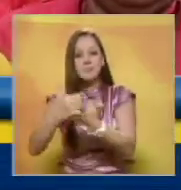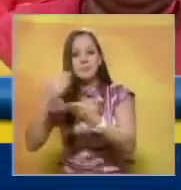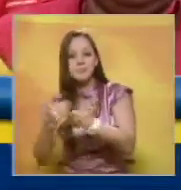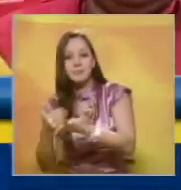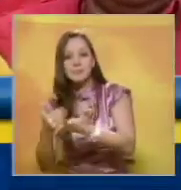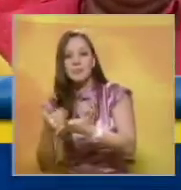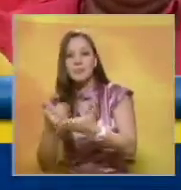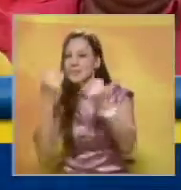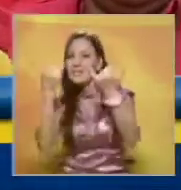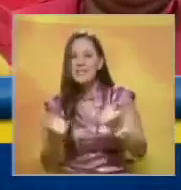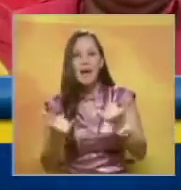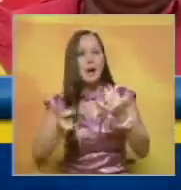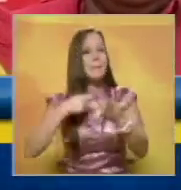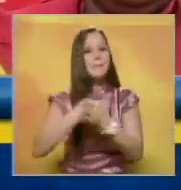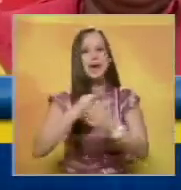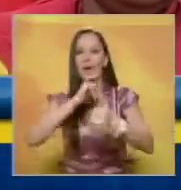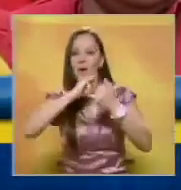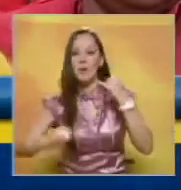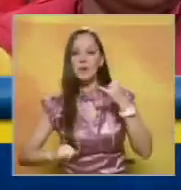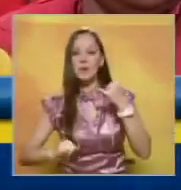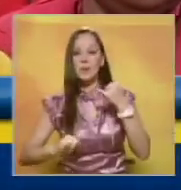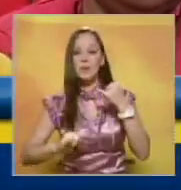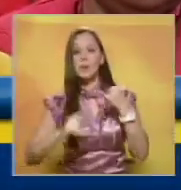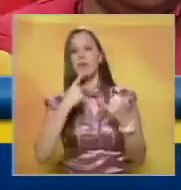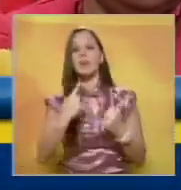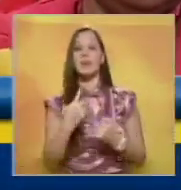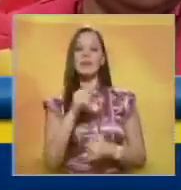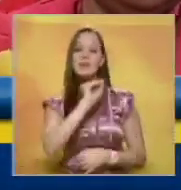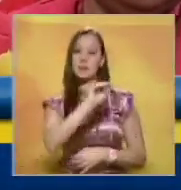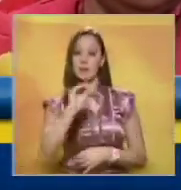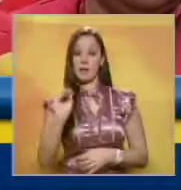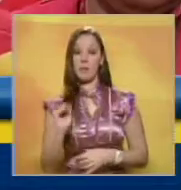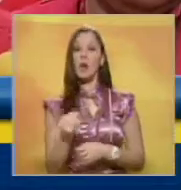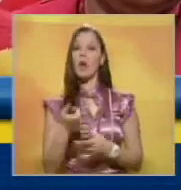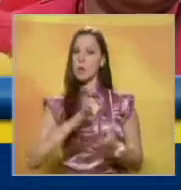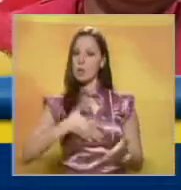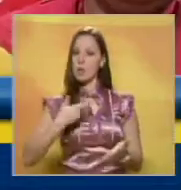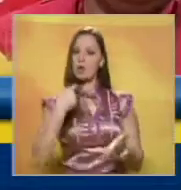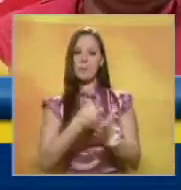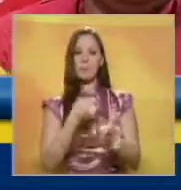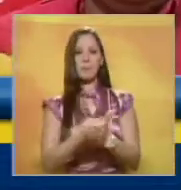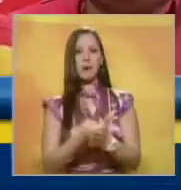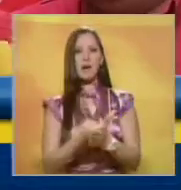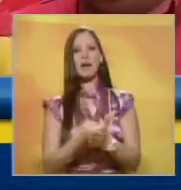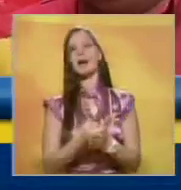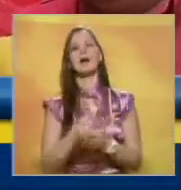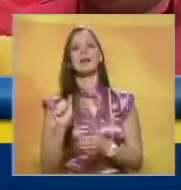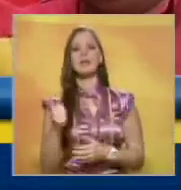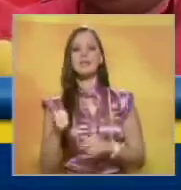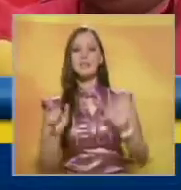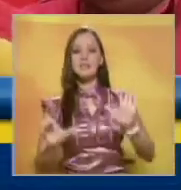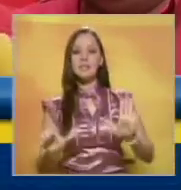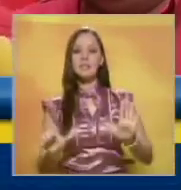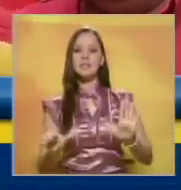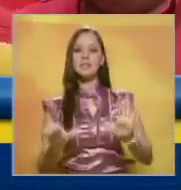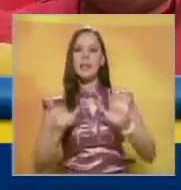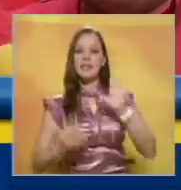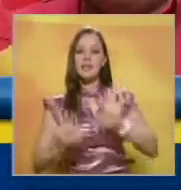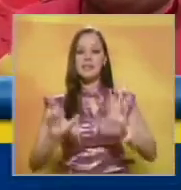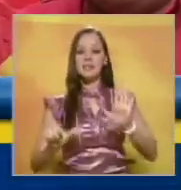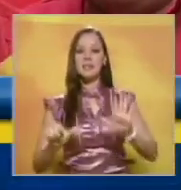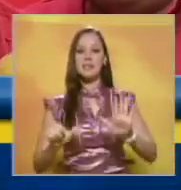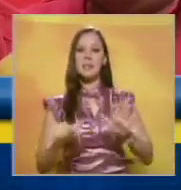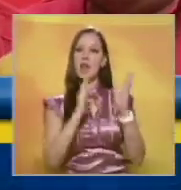tributo a tiempo. Cabello Rondón informa a los contribuyentes que pueden efectuar el pago ante las 16 oficinas recaudadoras de